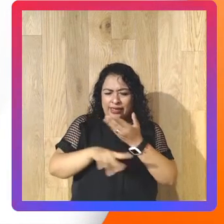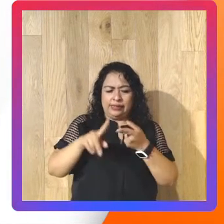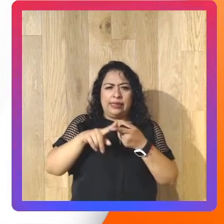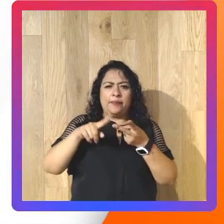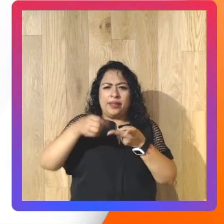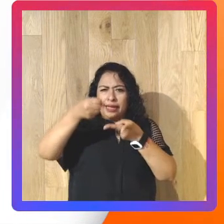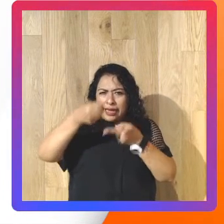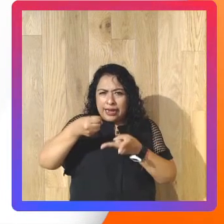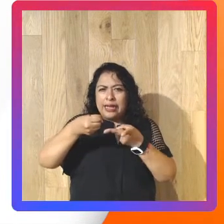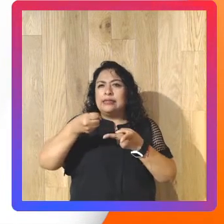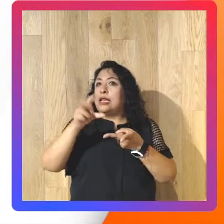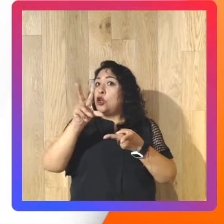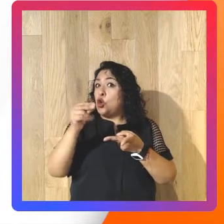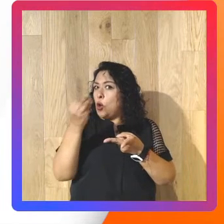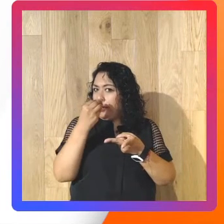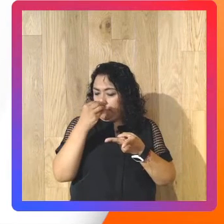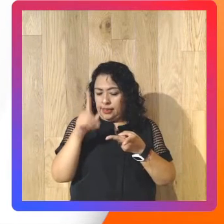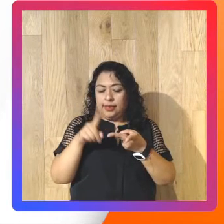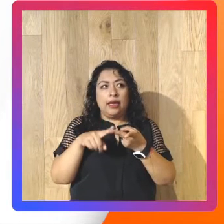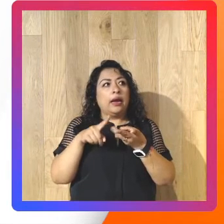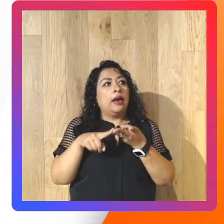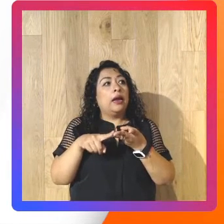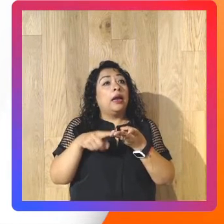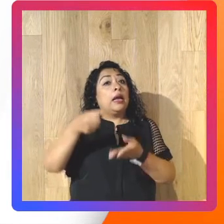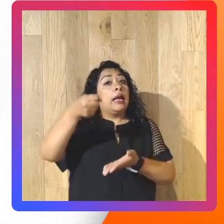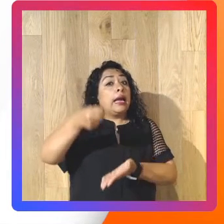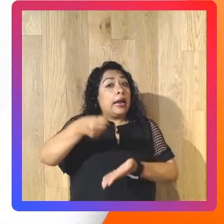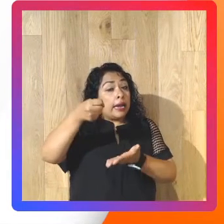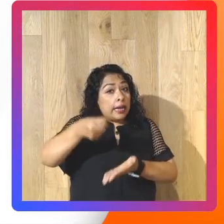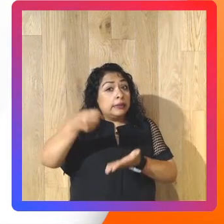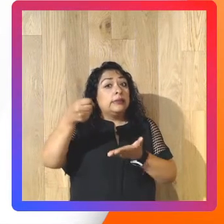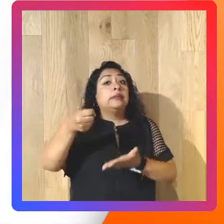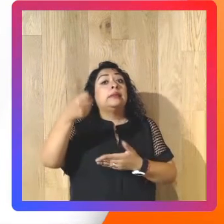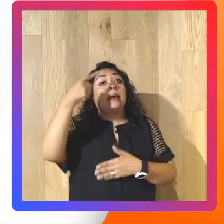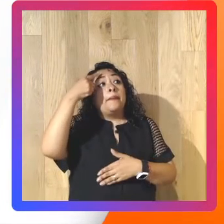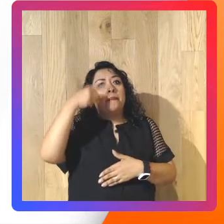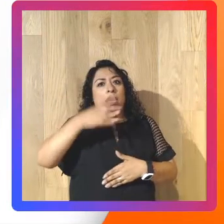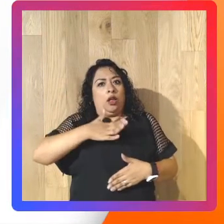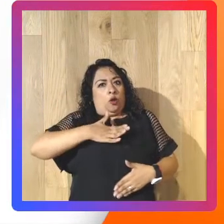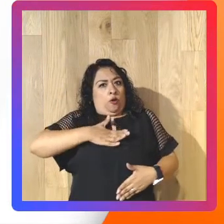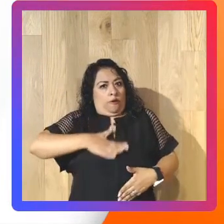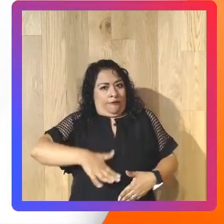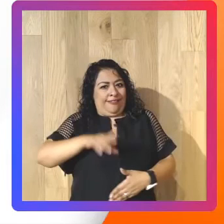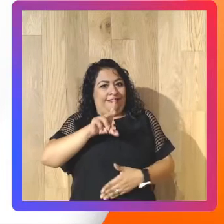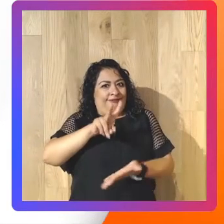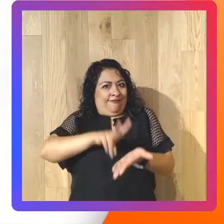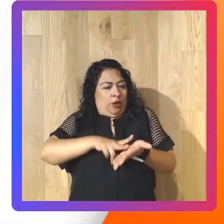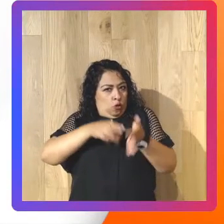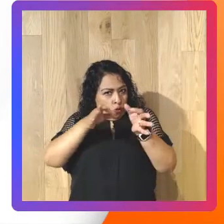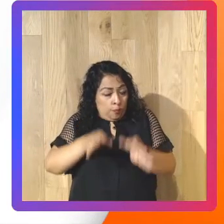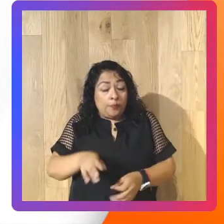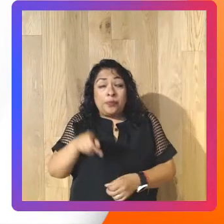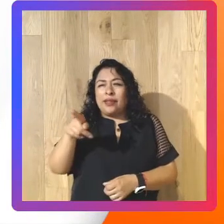canasta básica no alimentaria y una canasta que nos lleva a la parte de dignidad. Hay mediciones